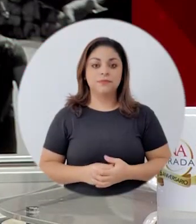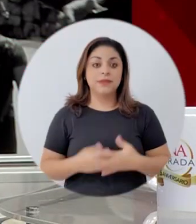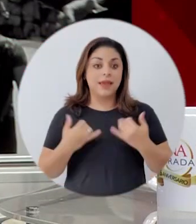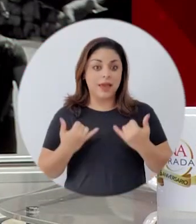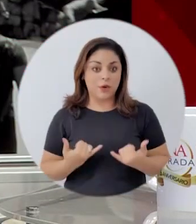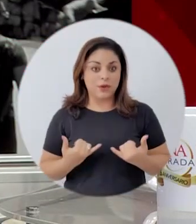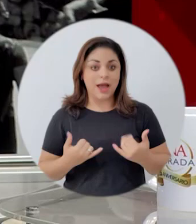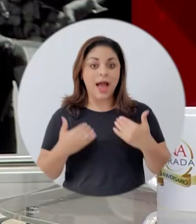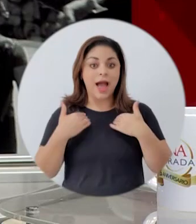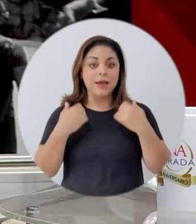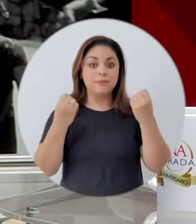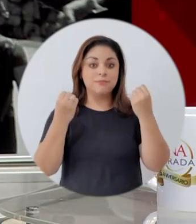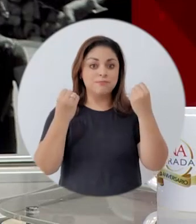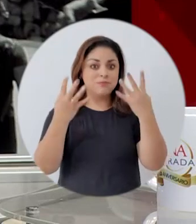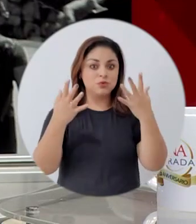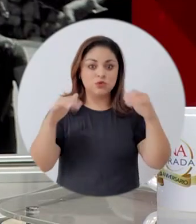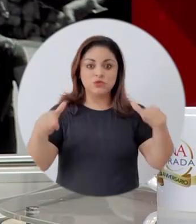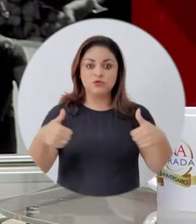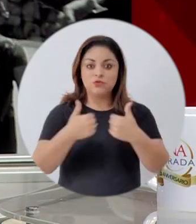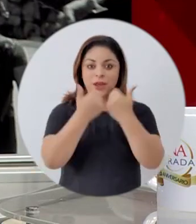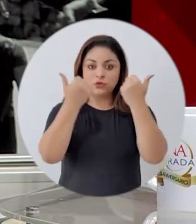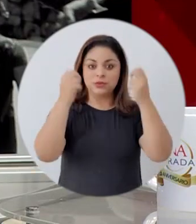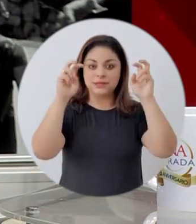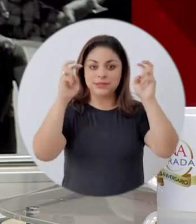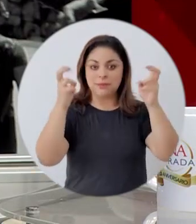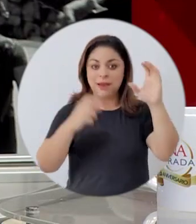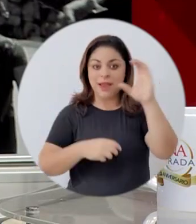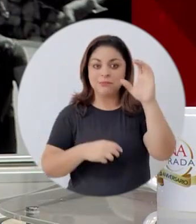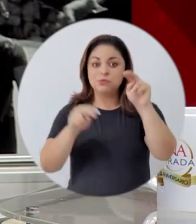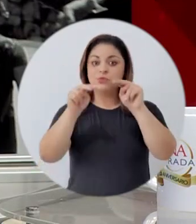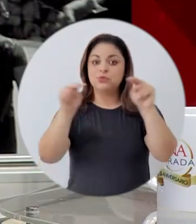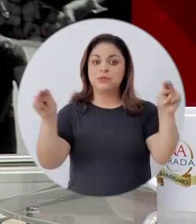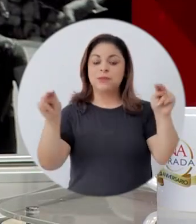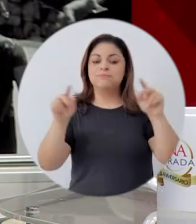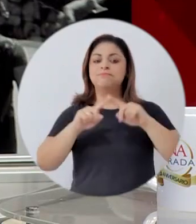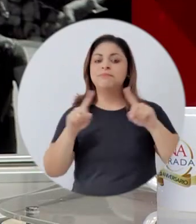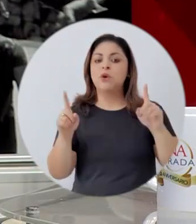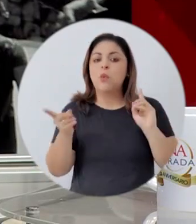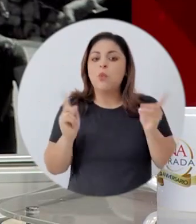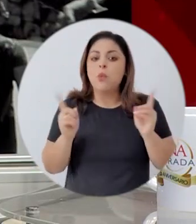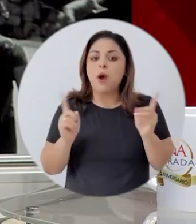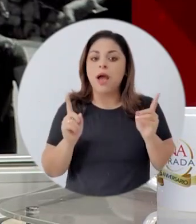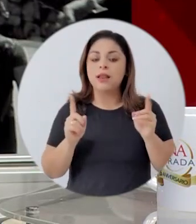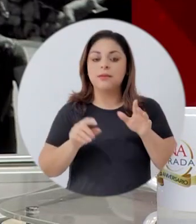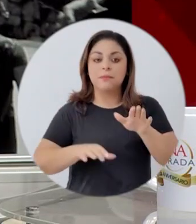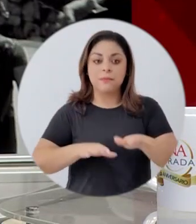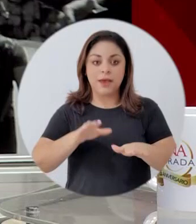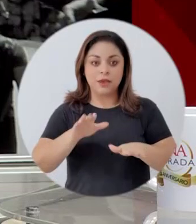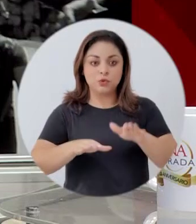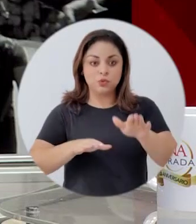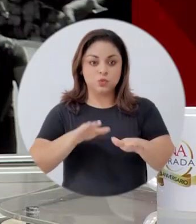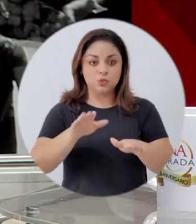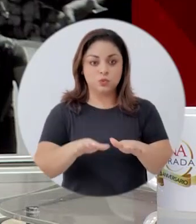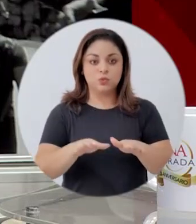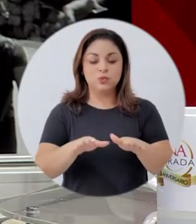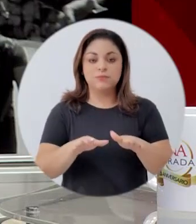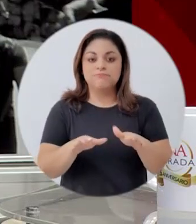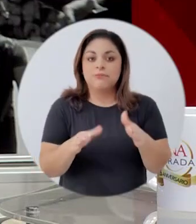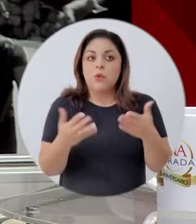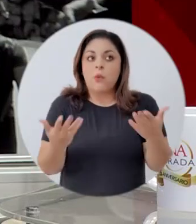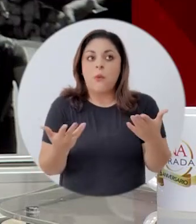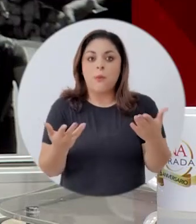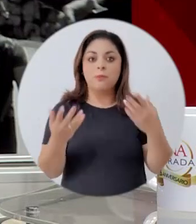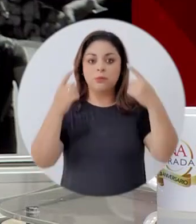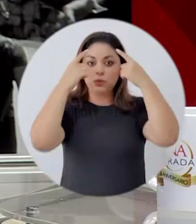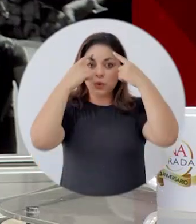Ahora, son muchos los retos que tenemos en el tema de carbono neutralidad, pero ¿cómo logra? ¿Cuáles son los pasos generales,